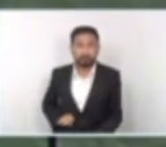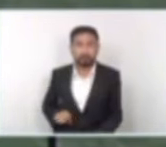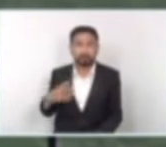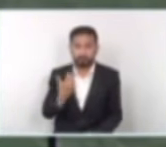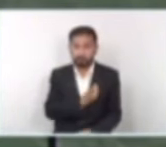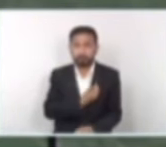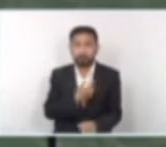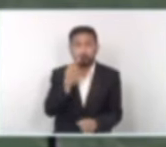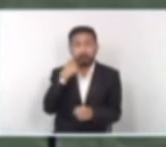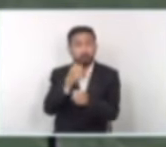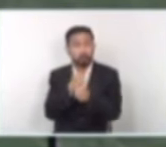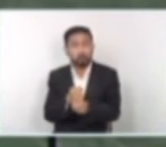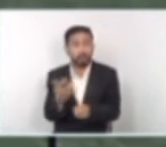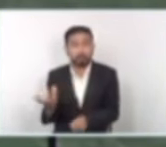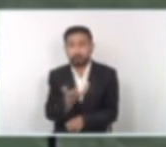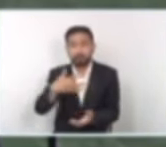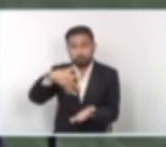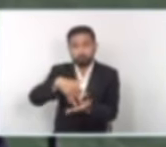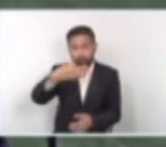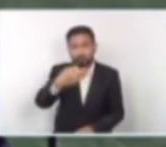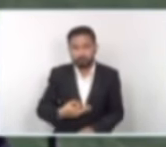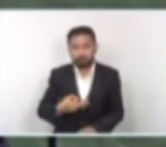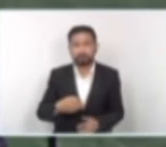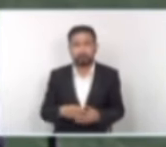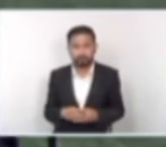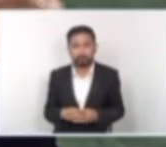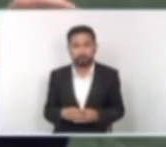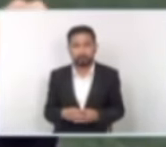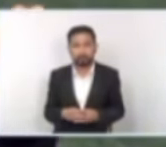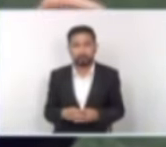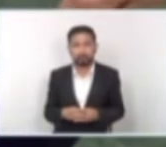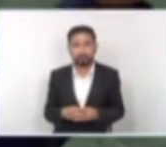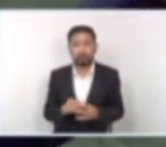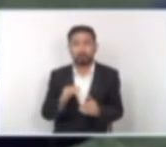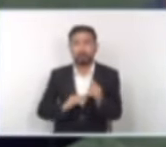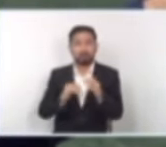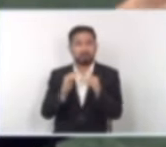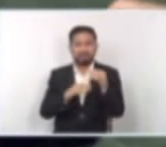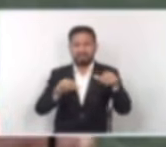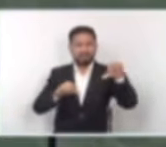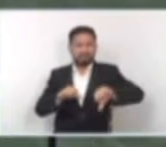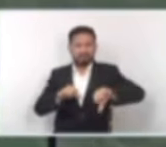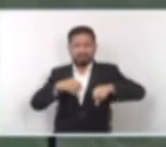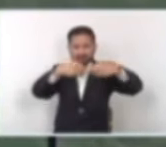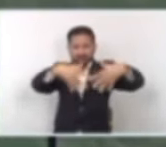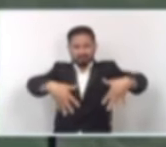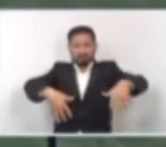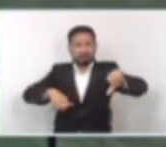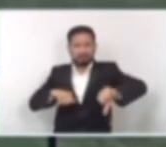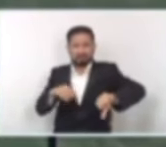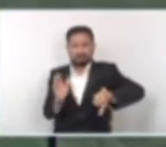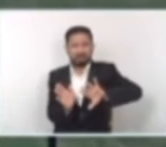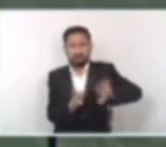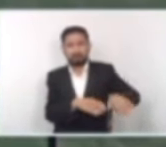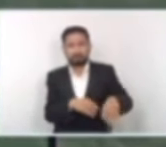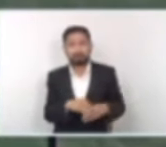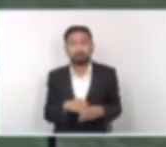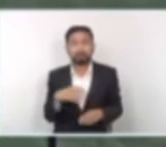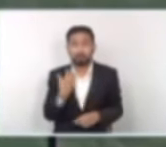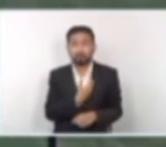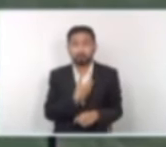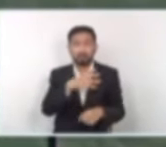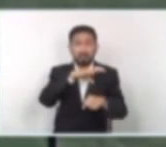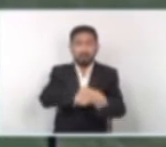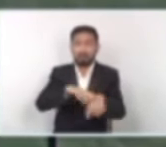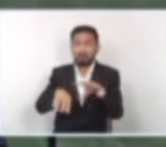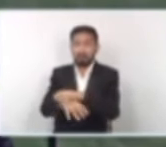priorizamos la seguridad de nuestros ciudadanos honestos sobre la comodidad de los criminales. Algunos dicen de que hemos